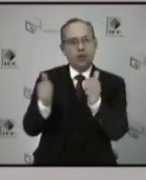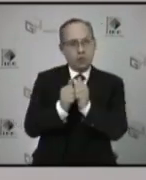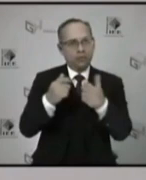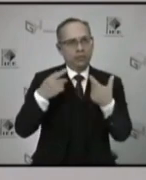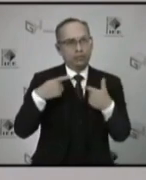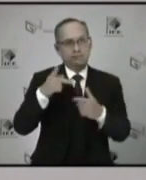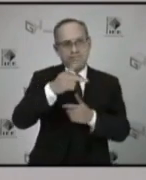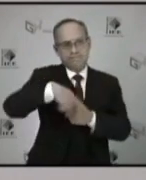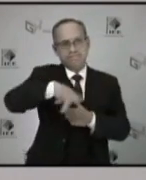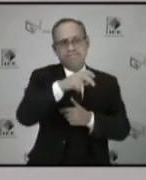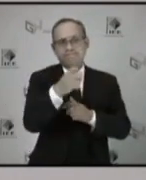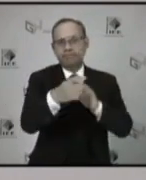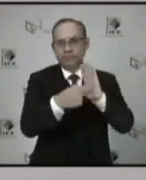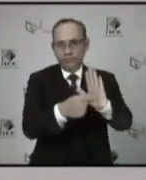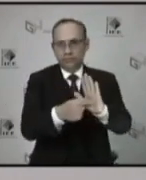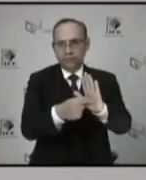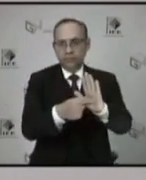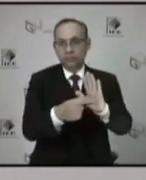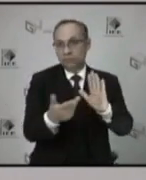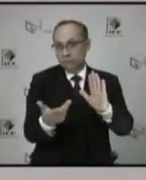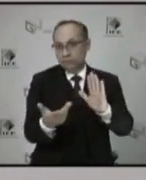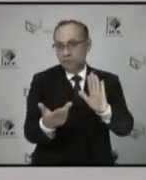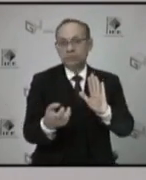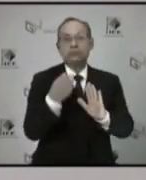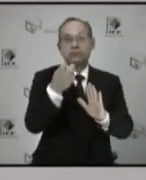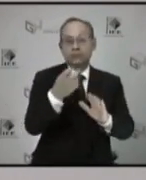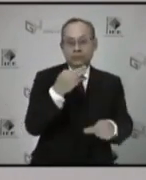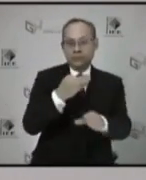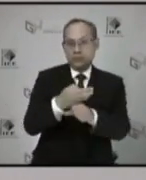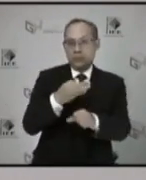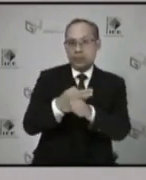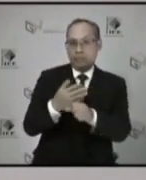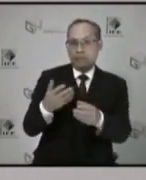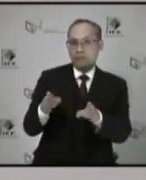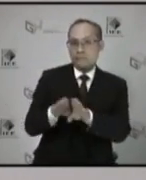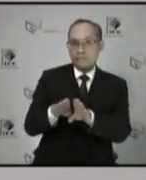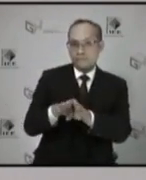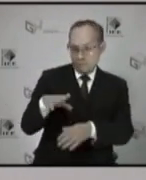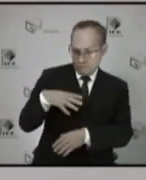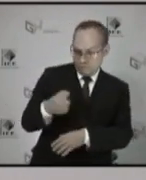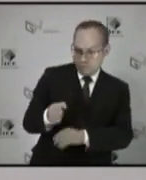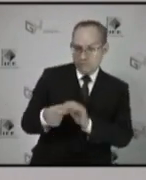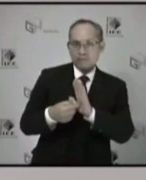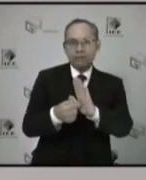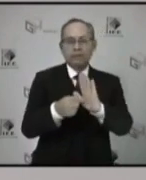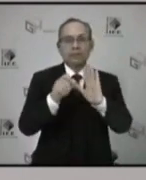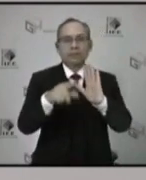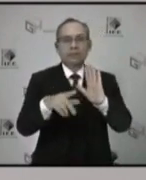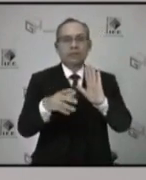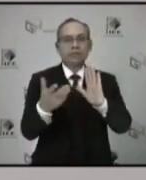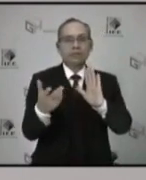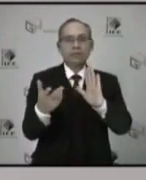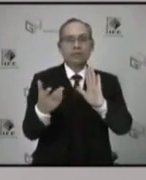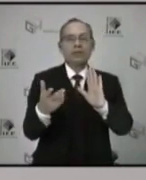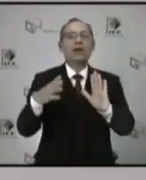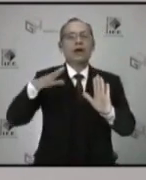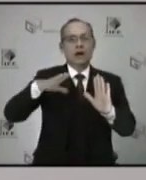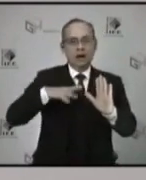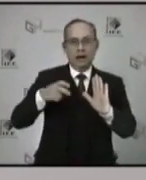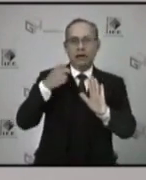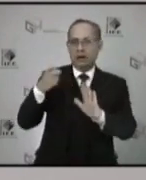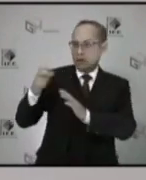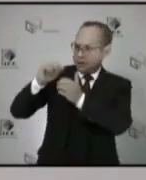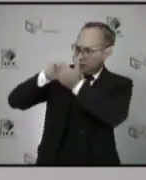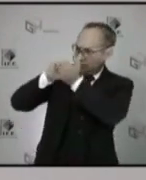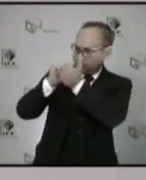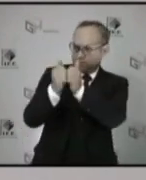trata solamente de un discurso, no se trata solamente de una denostación, se trata de ir transformando